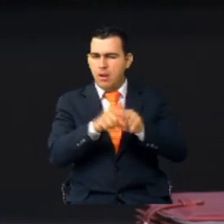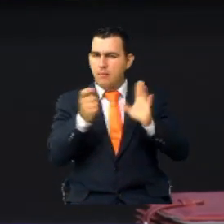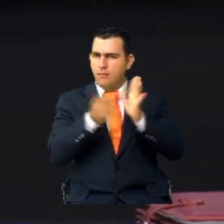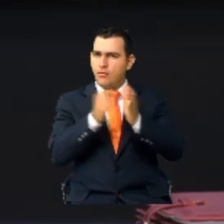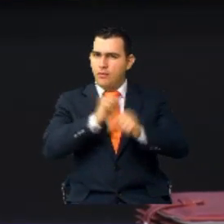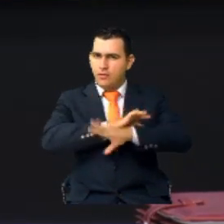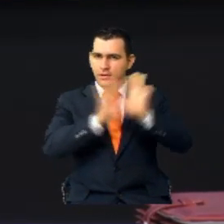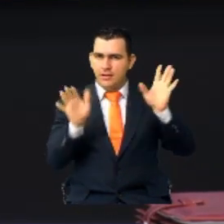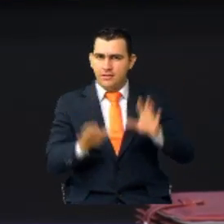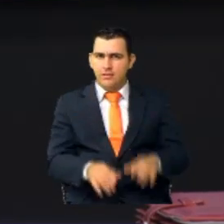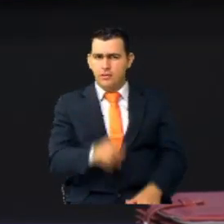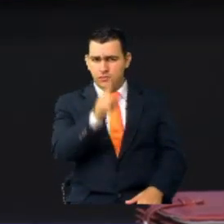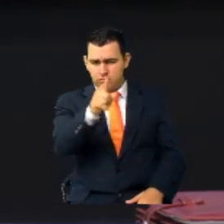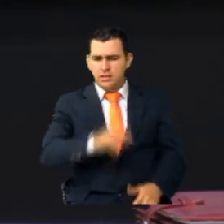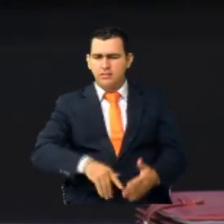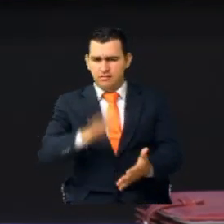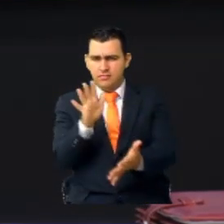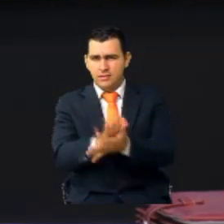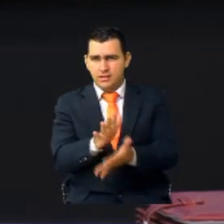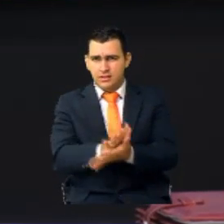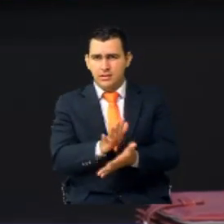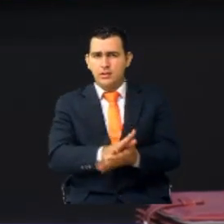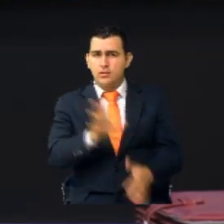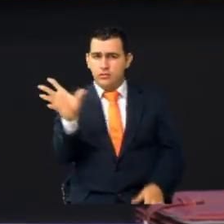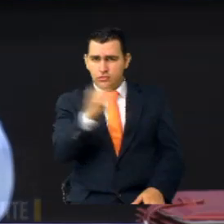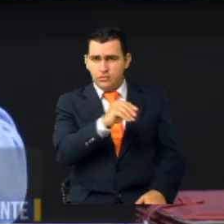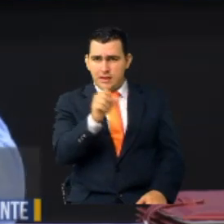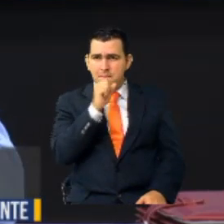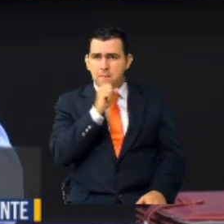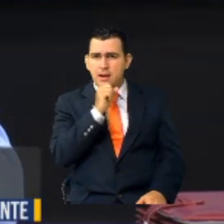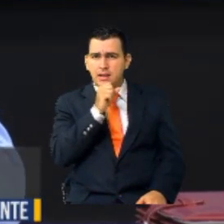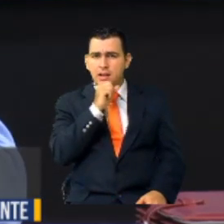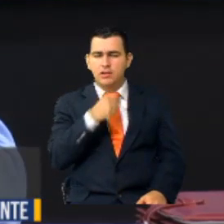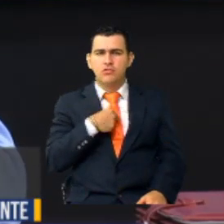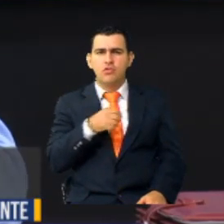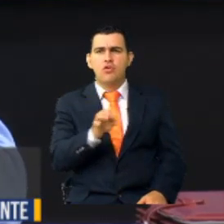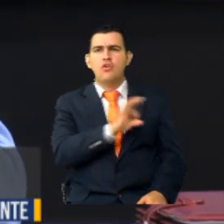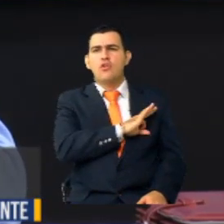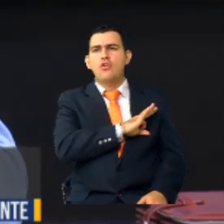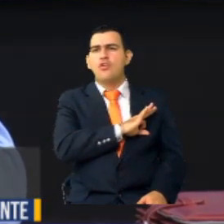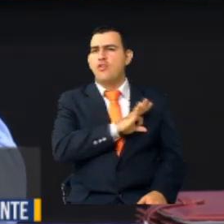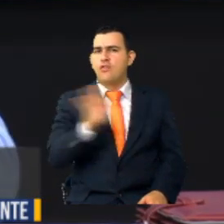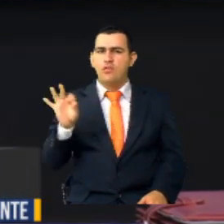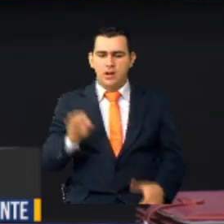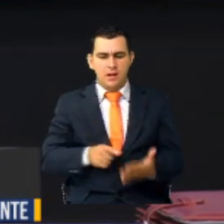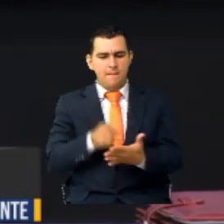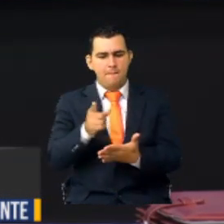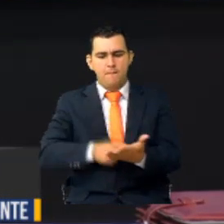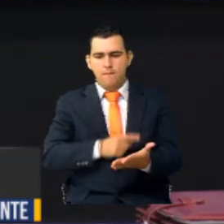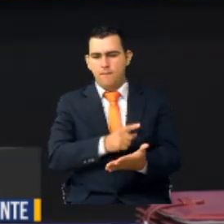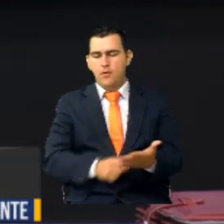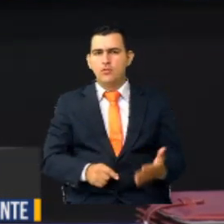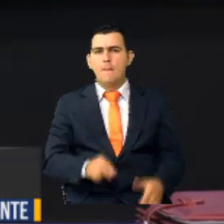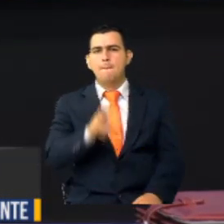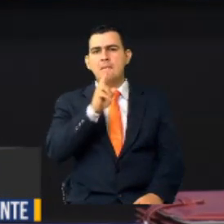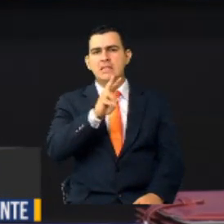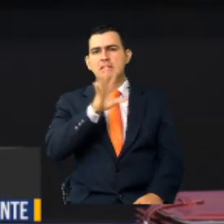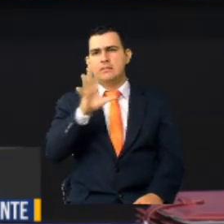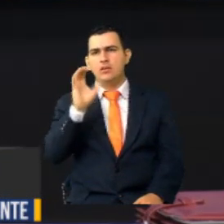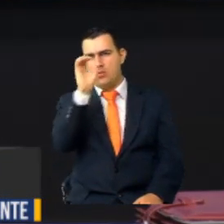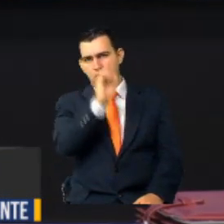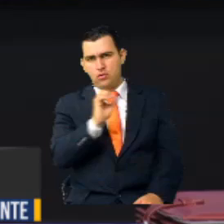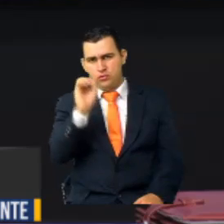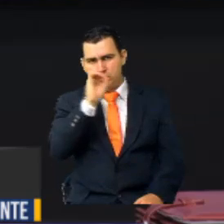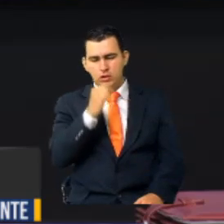transparente. Tenga usted la tranquilidad y toda Barranca Bermeja que nunca he ejercido el derecho al voto. El 25 de octubre votaré